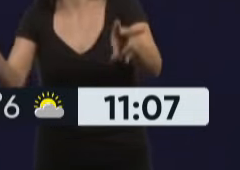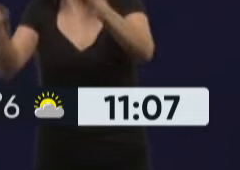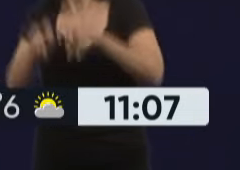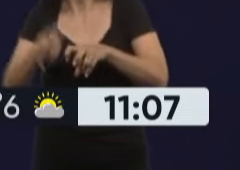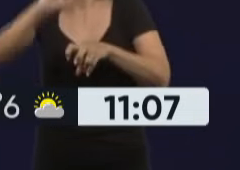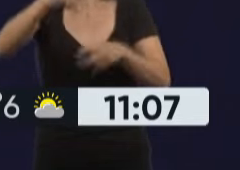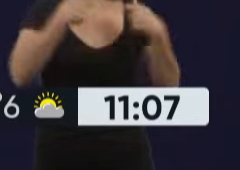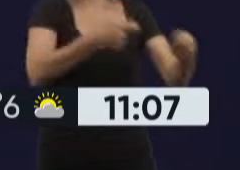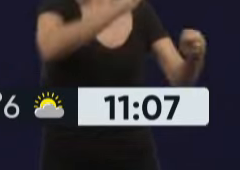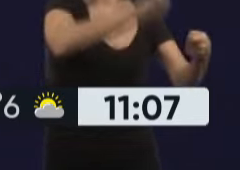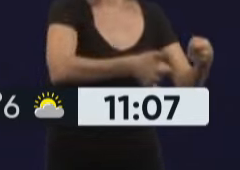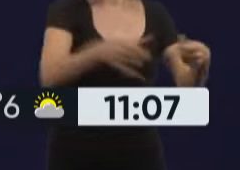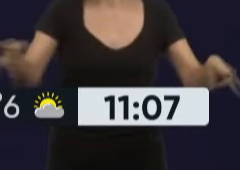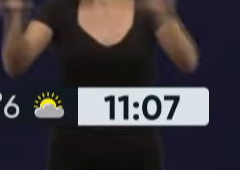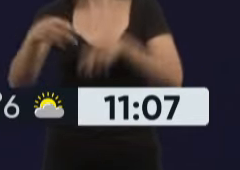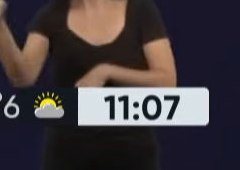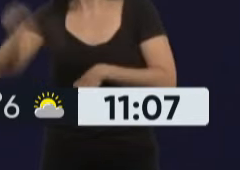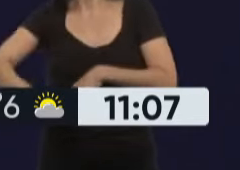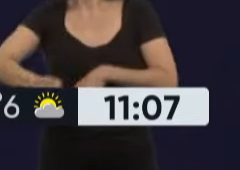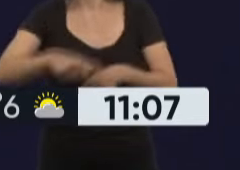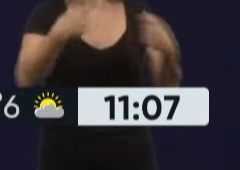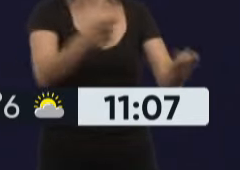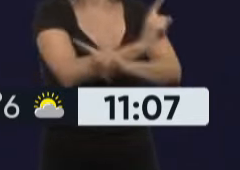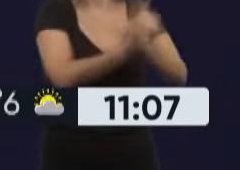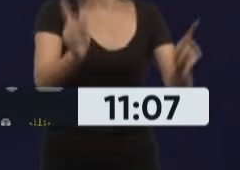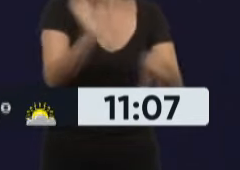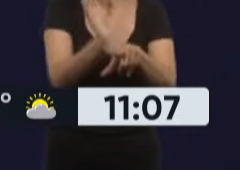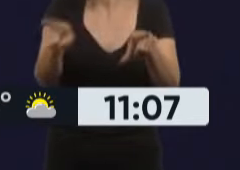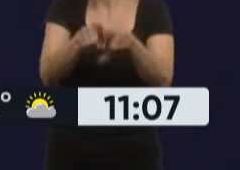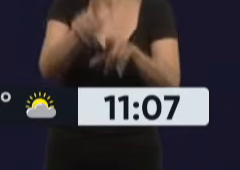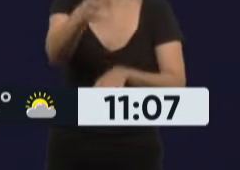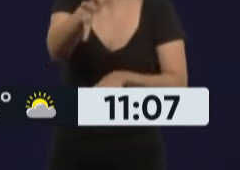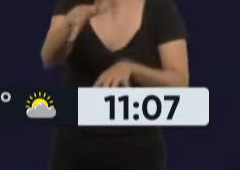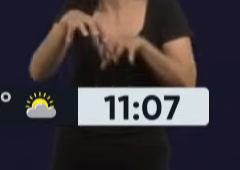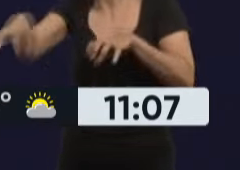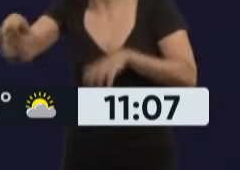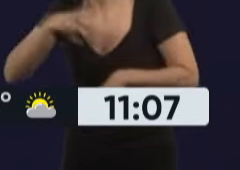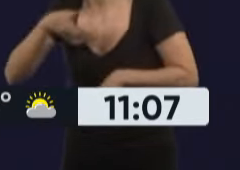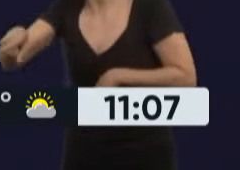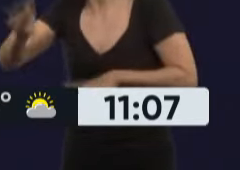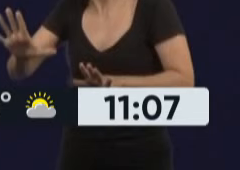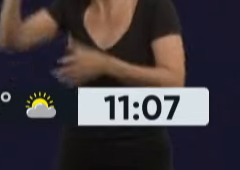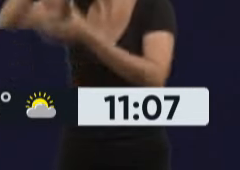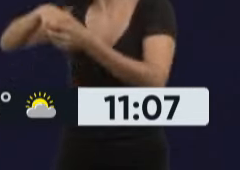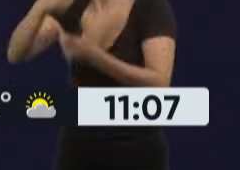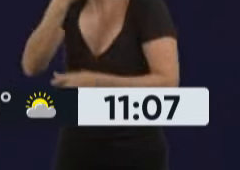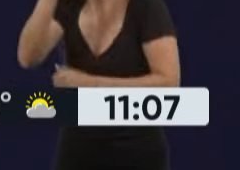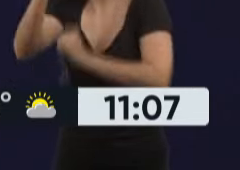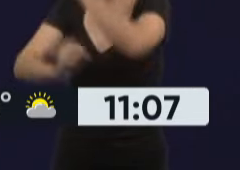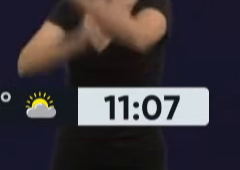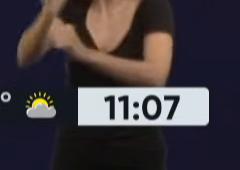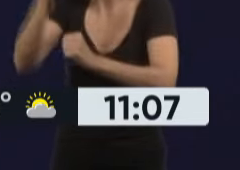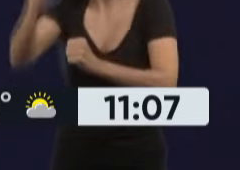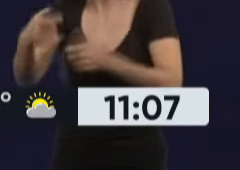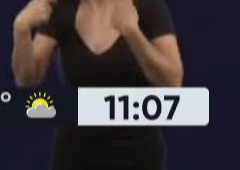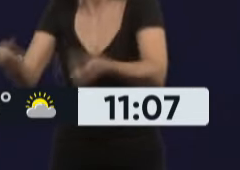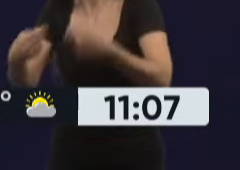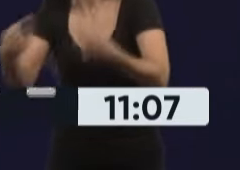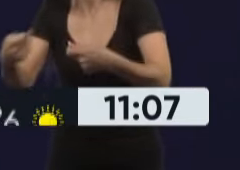esto es más o menos como funciona el sector privado no en el sector privado una empresa que tiene déficit a lo largo del